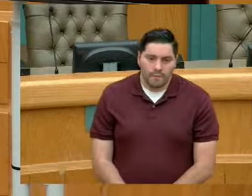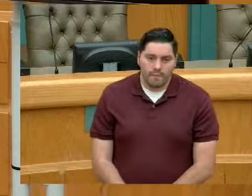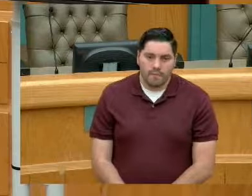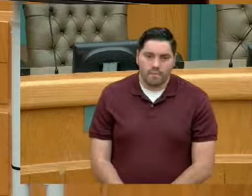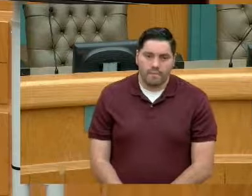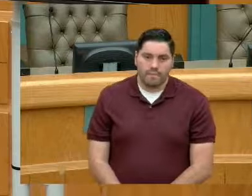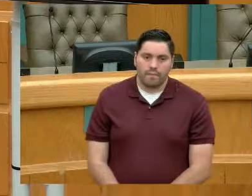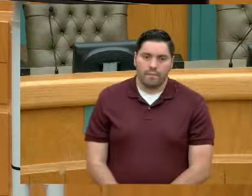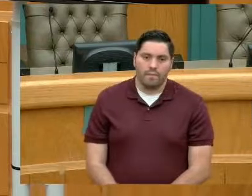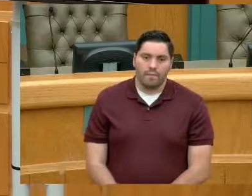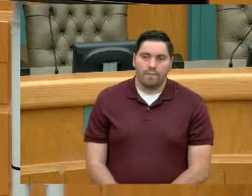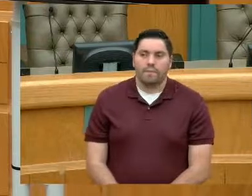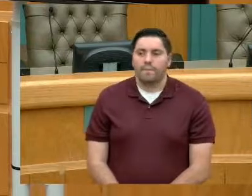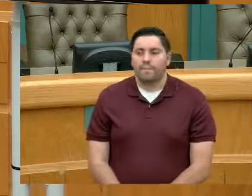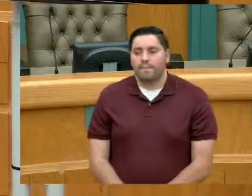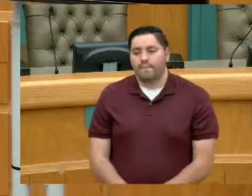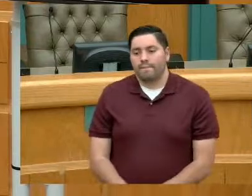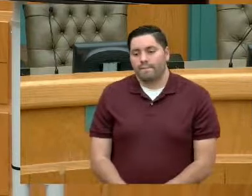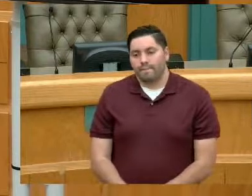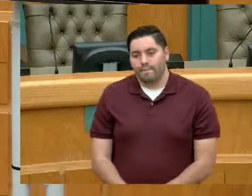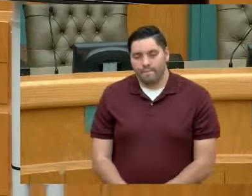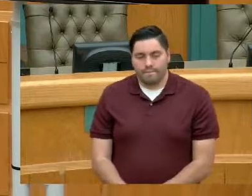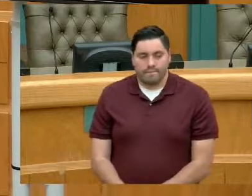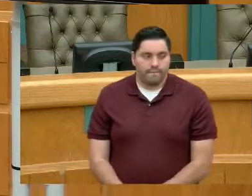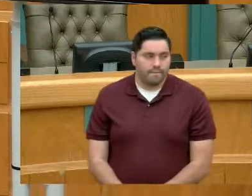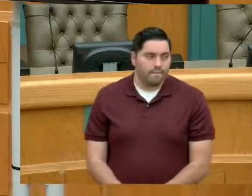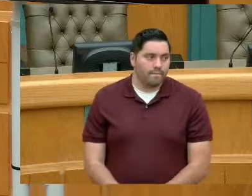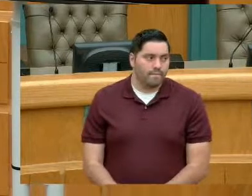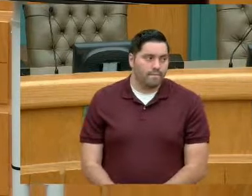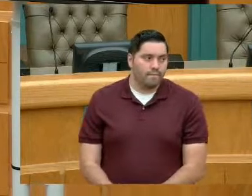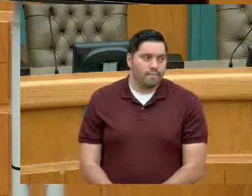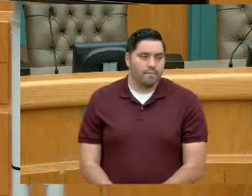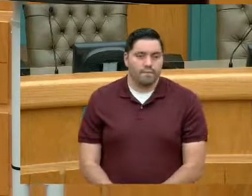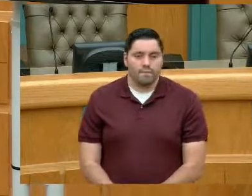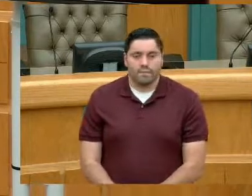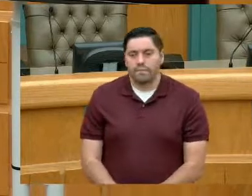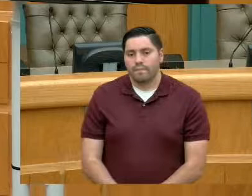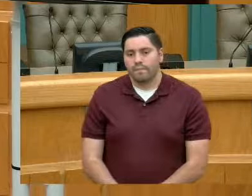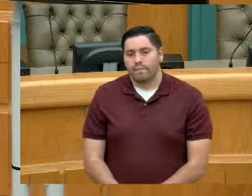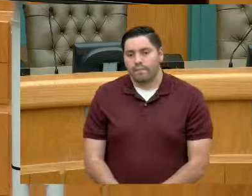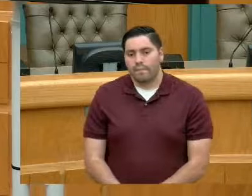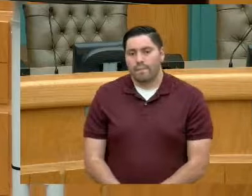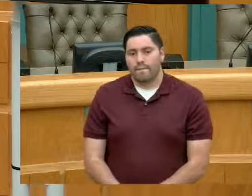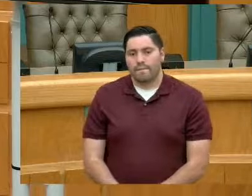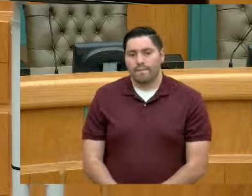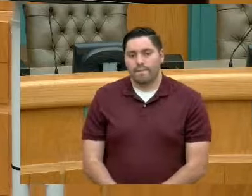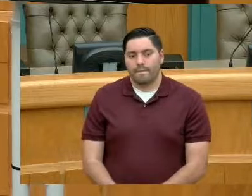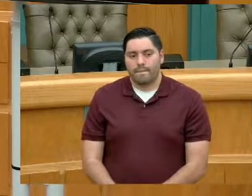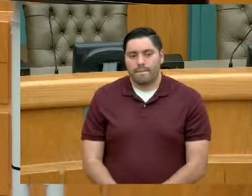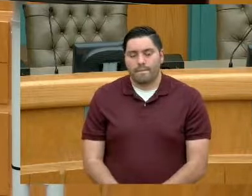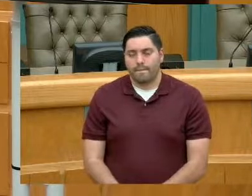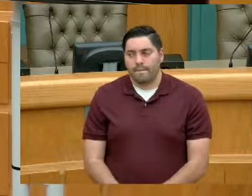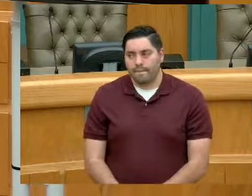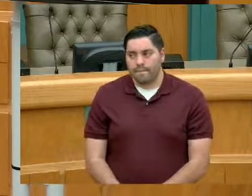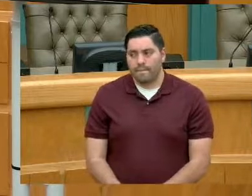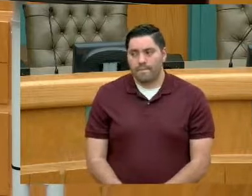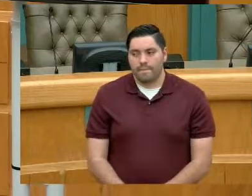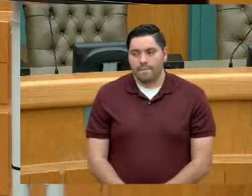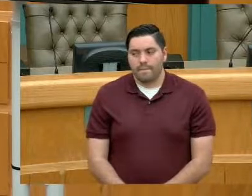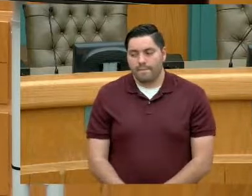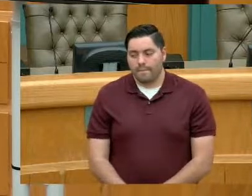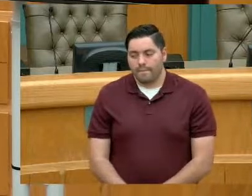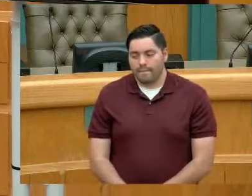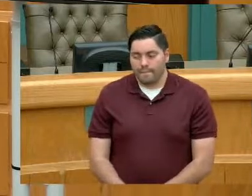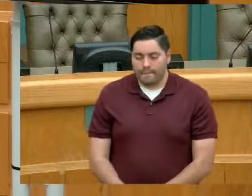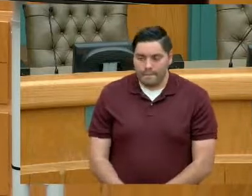unidad de cuidados intensivos. 110 personas son casos aún activos. A la fecha se reportan 3 fallecimientos.